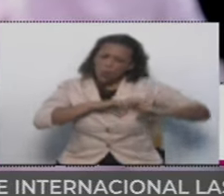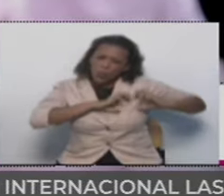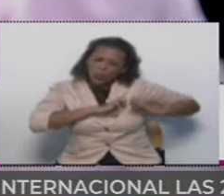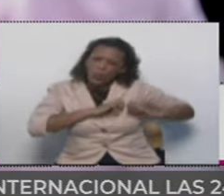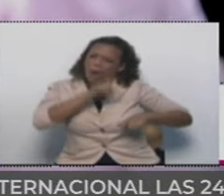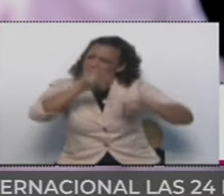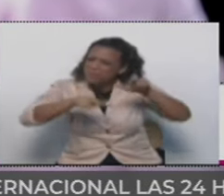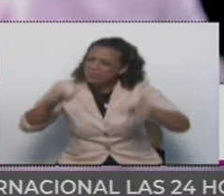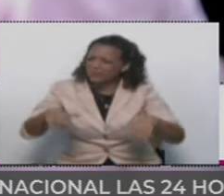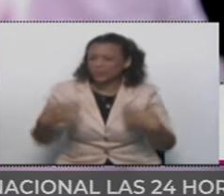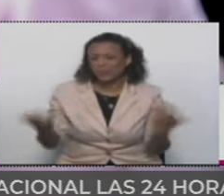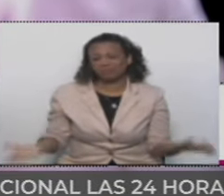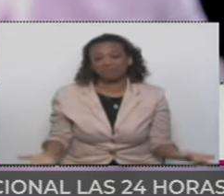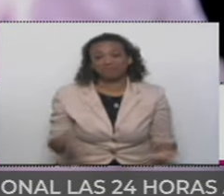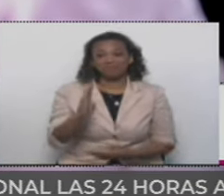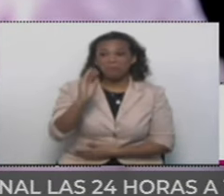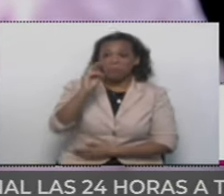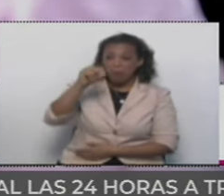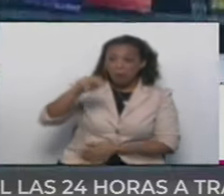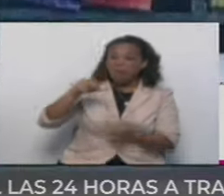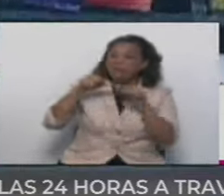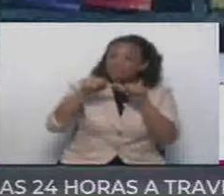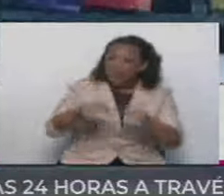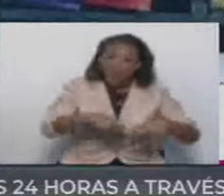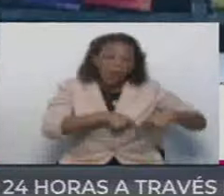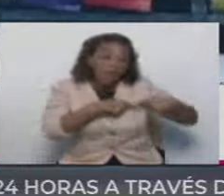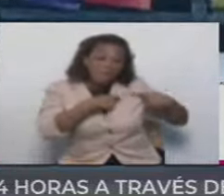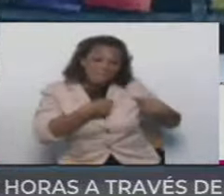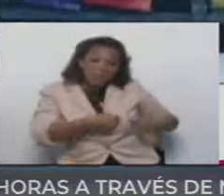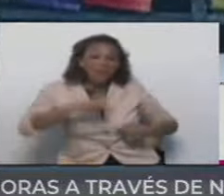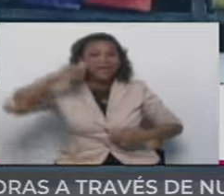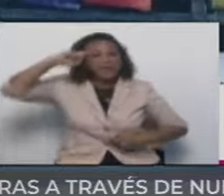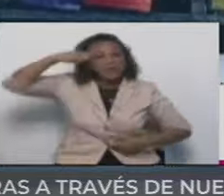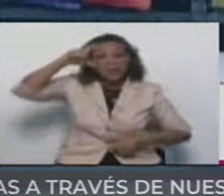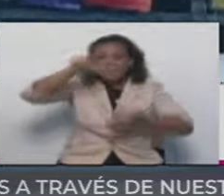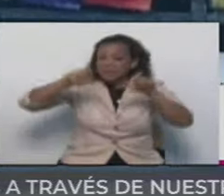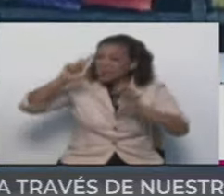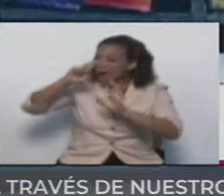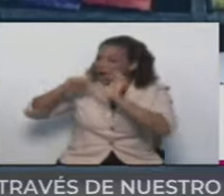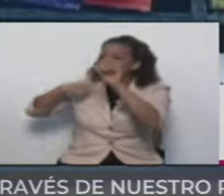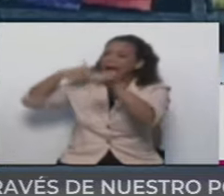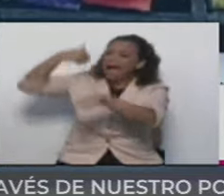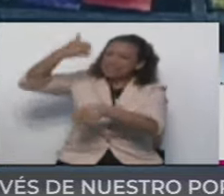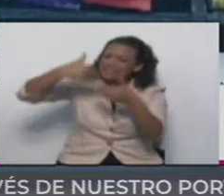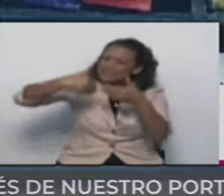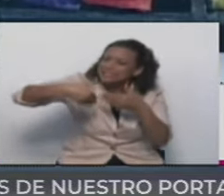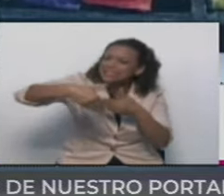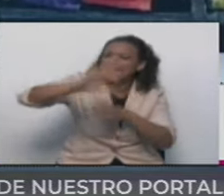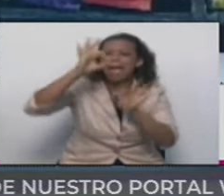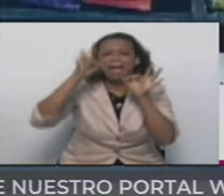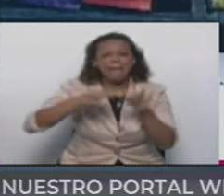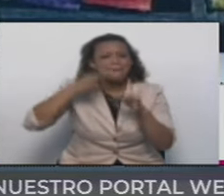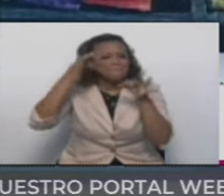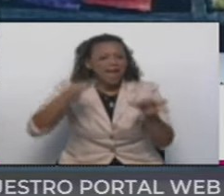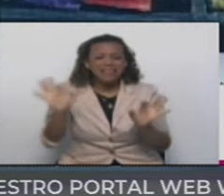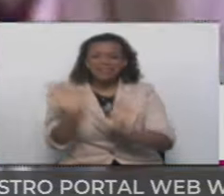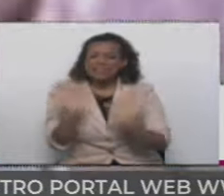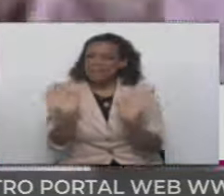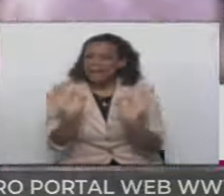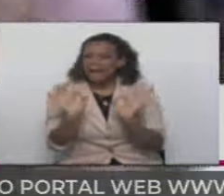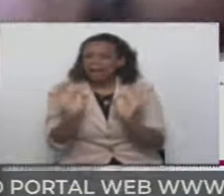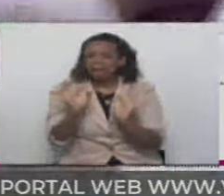pueblos. Boni está en el corazón de los pueblos por ahora y para siempre, y nadie le